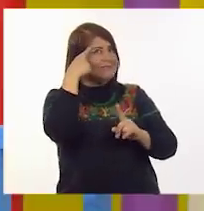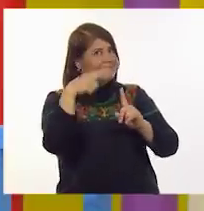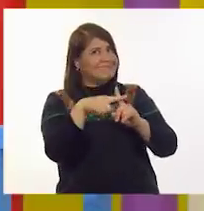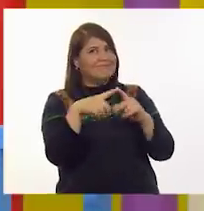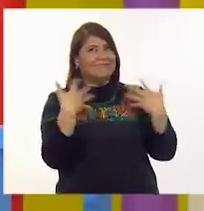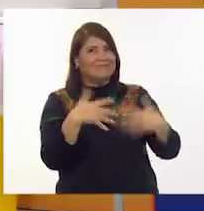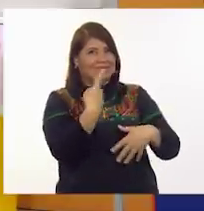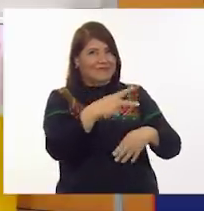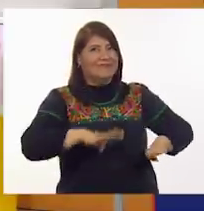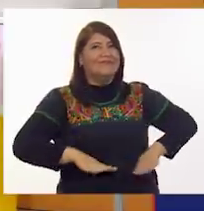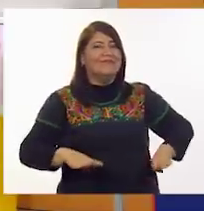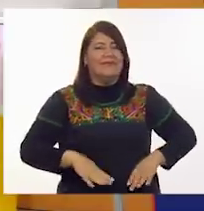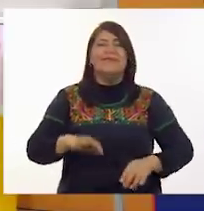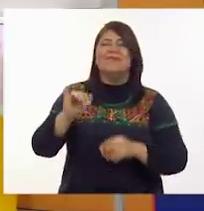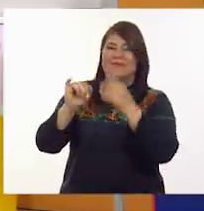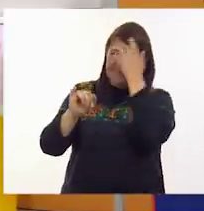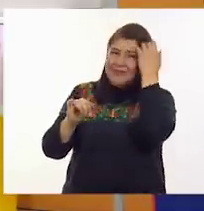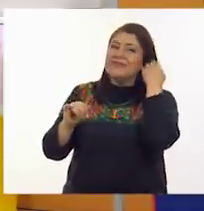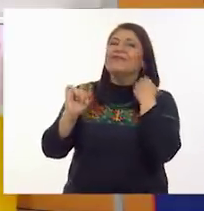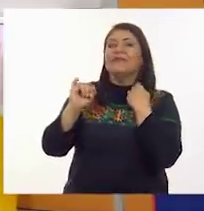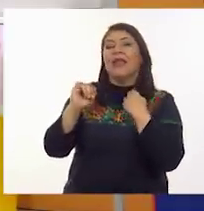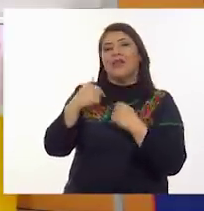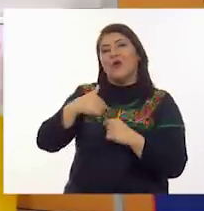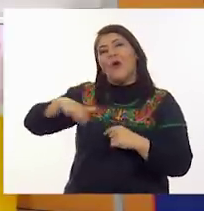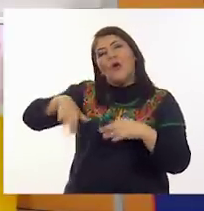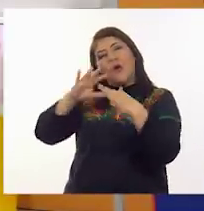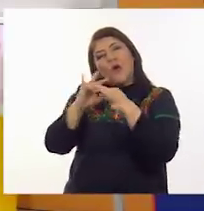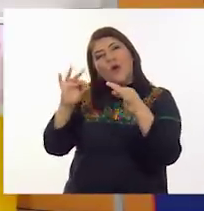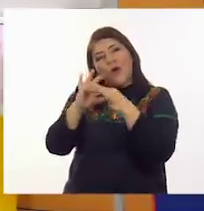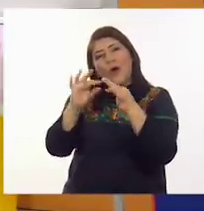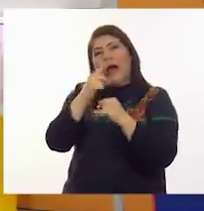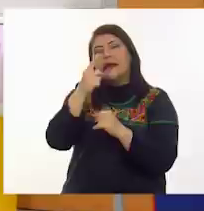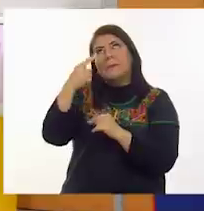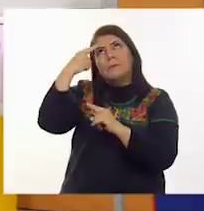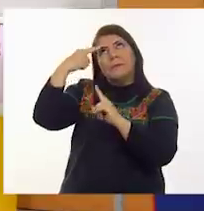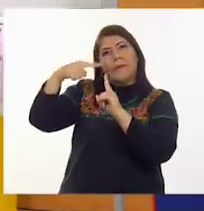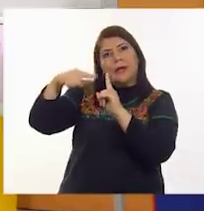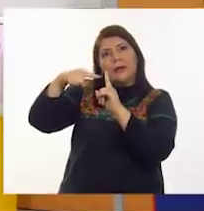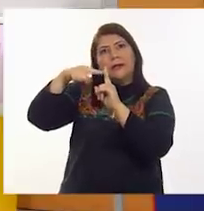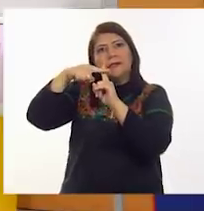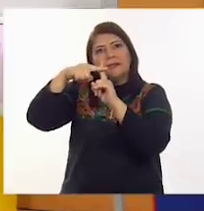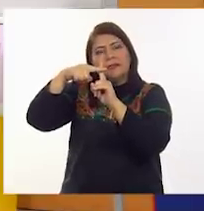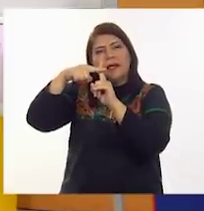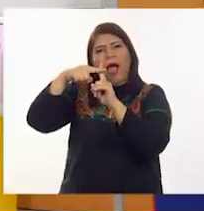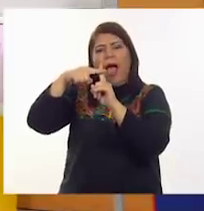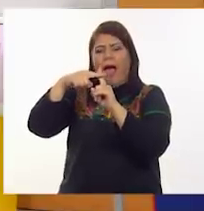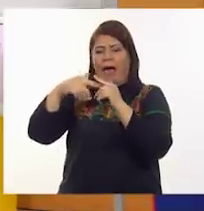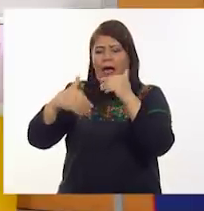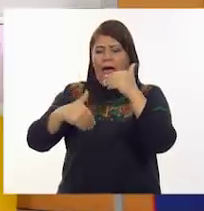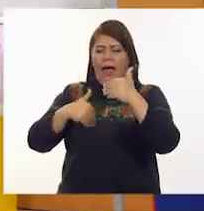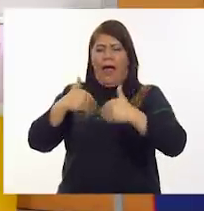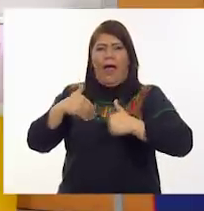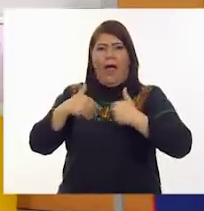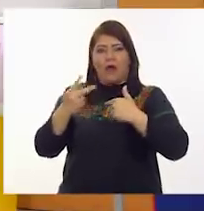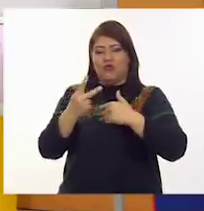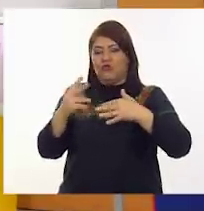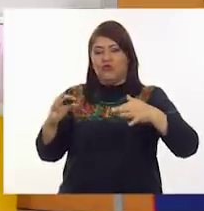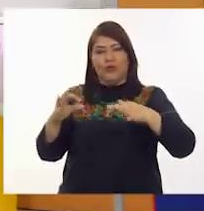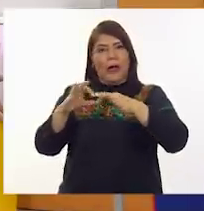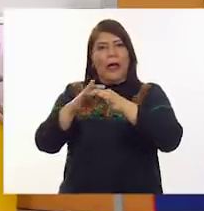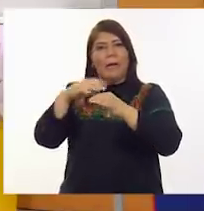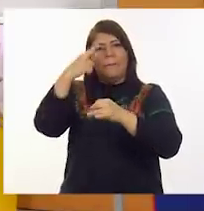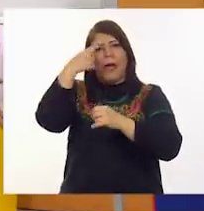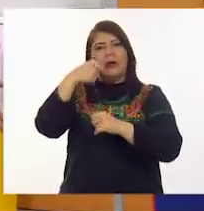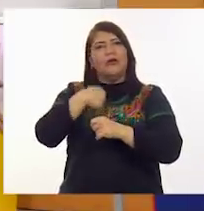Adri. Así es. Bueno, como te decía, el optimismo y la alegría son importantes para afrontar